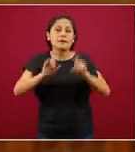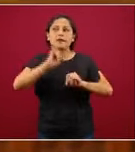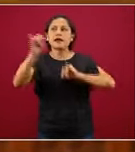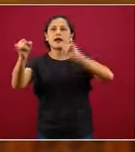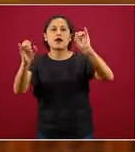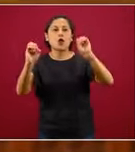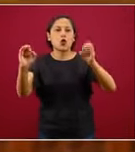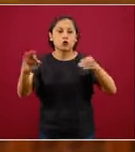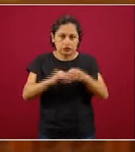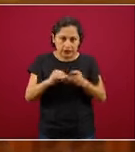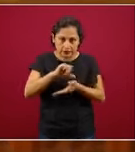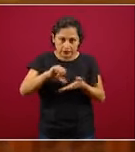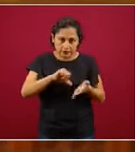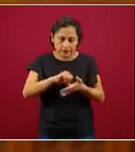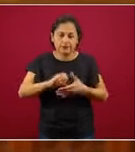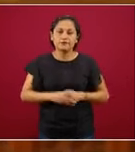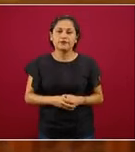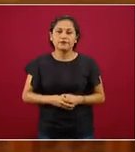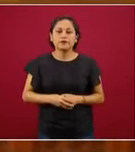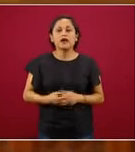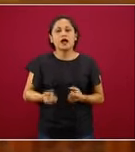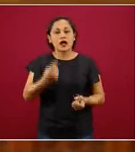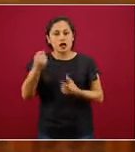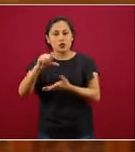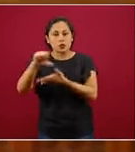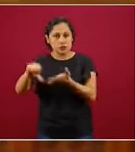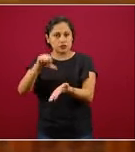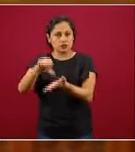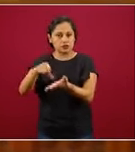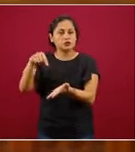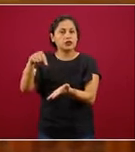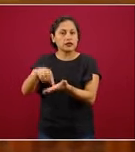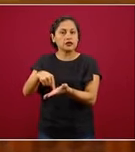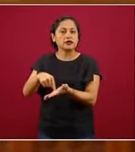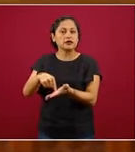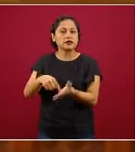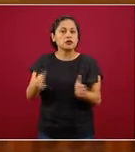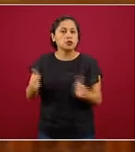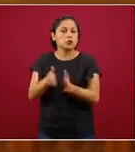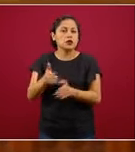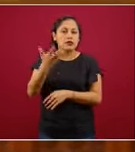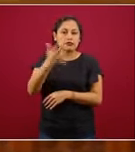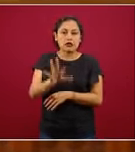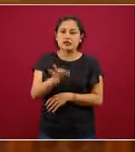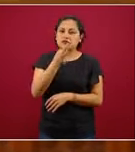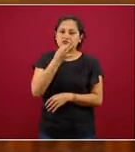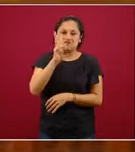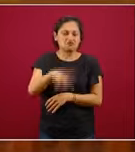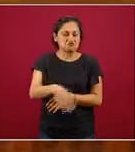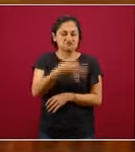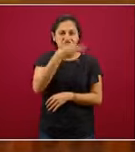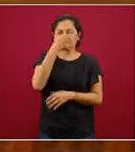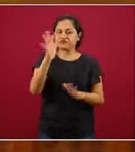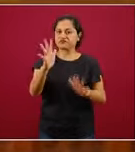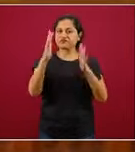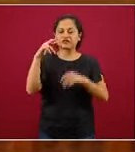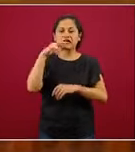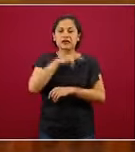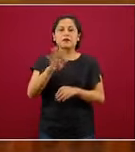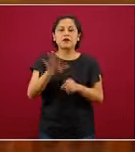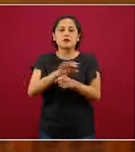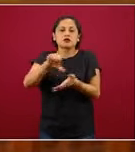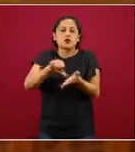Y hay ciudades en donde el tiempo de respuesta no rebasa los 10 minutos, ¿no? Es muy rápido porque son ciudades muy